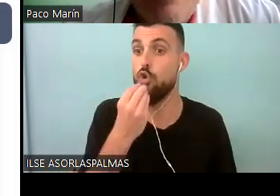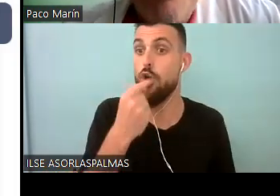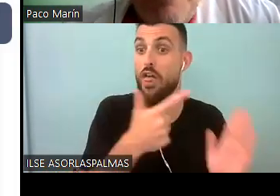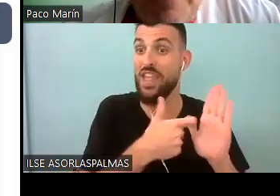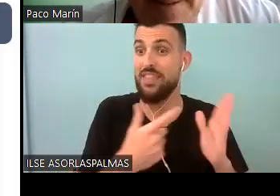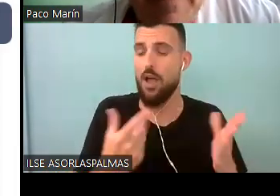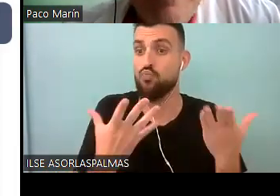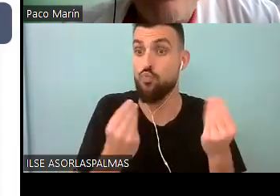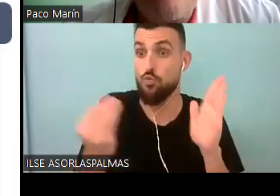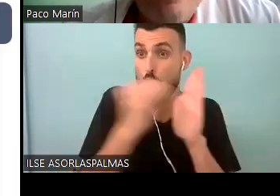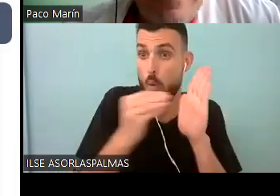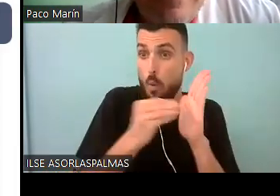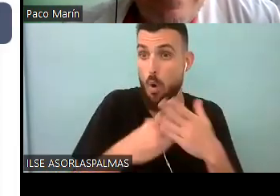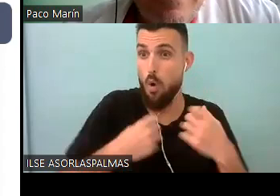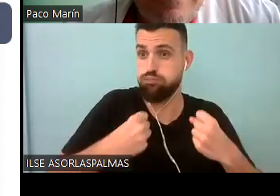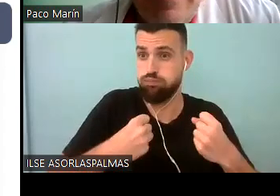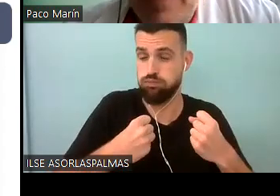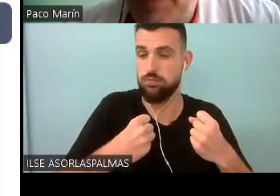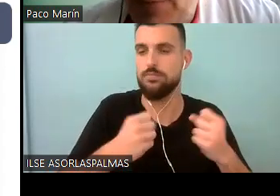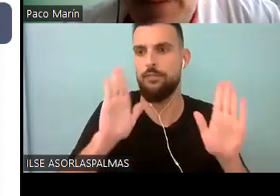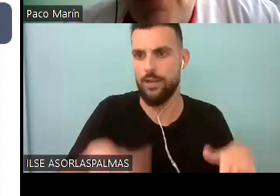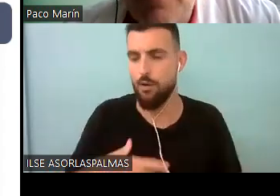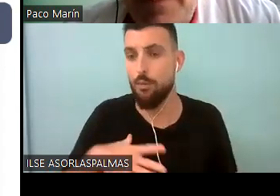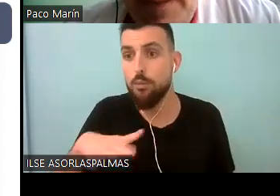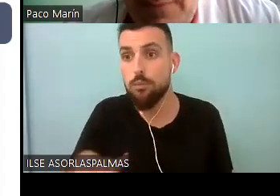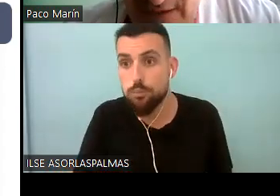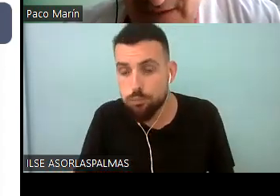dar pérdida de